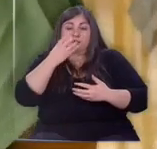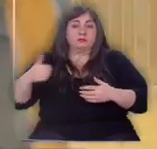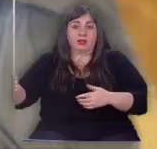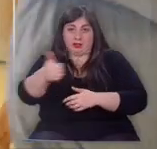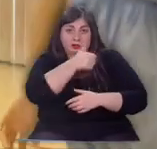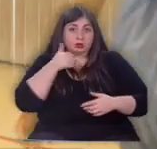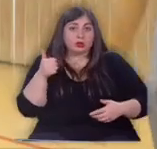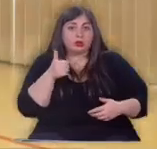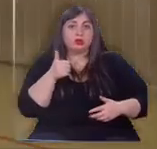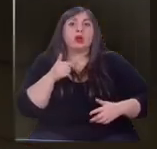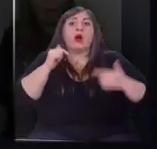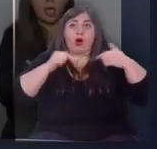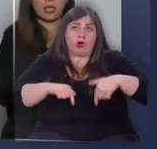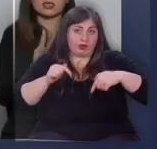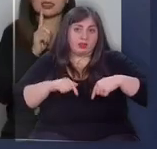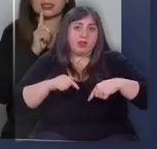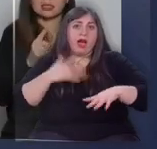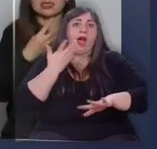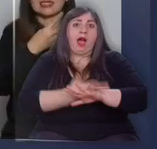día nos encontramos con